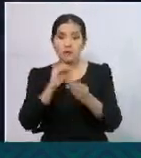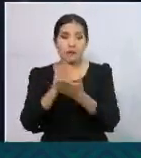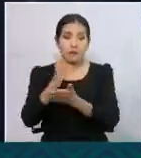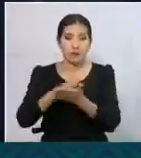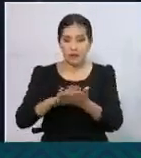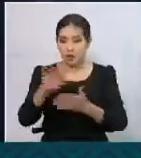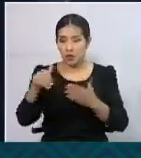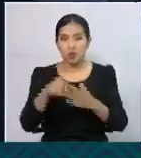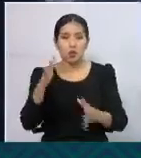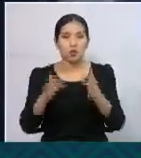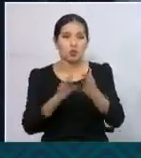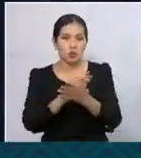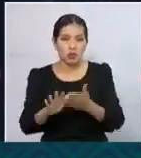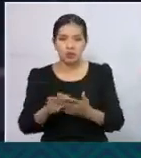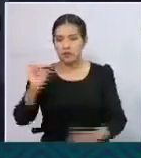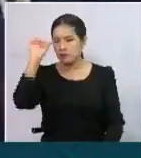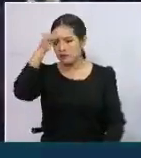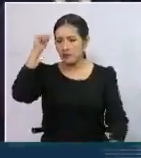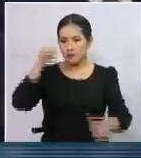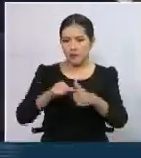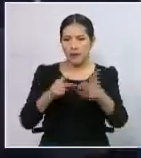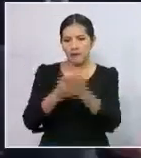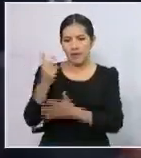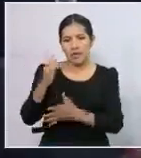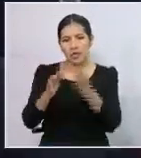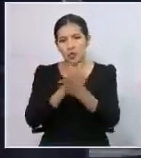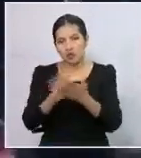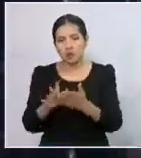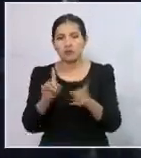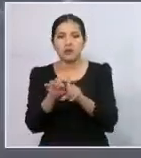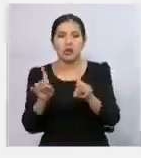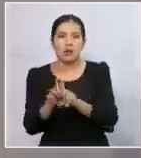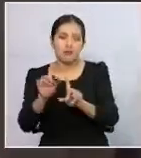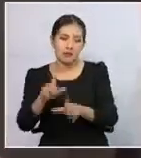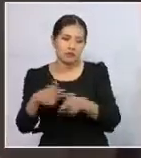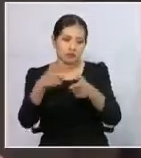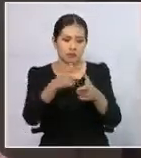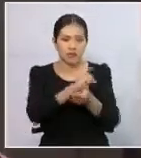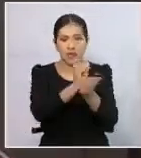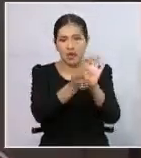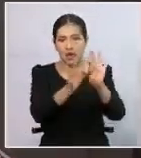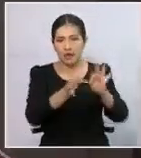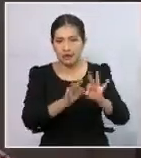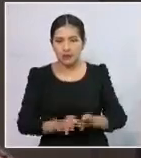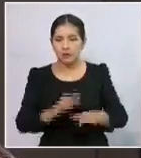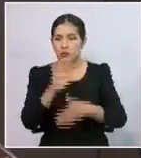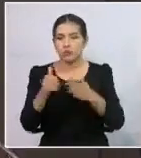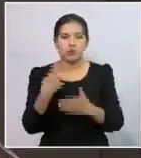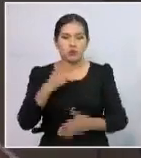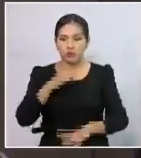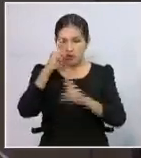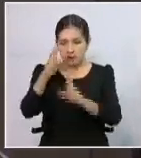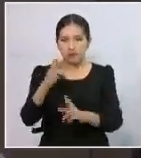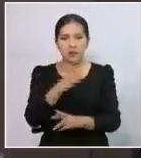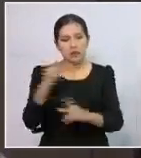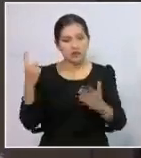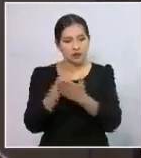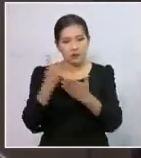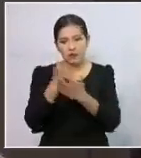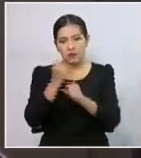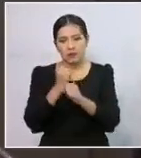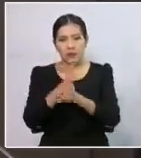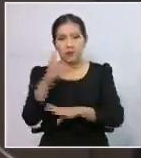justicia, la memoria, verdad, justicia y reparación. Somos un gobierno que respeta el debido proceso y vamos a trabajar siempre en esa línea respondiendo